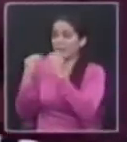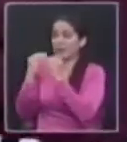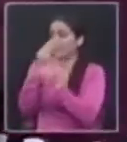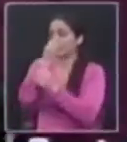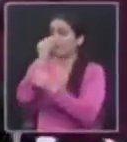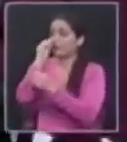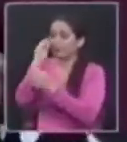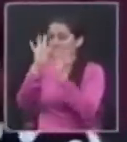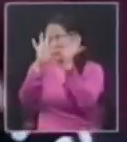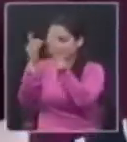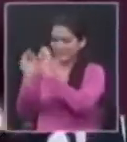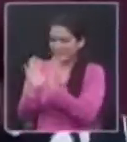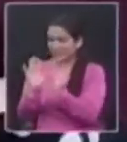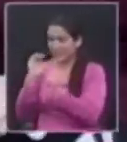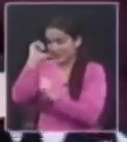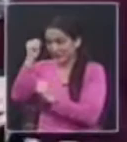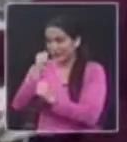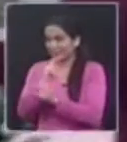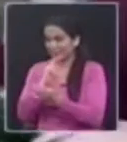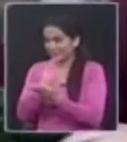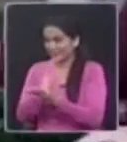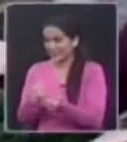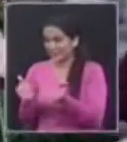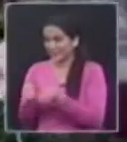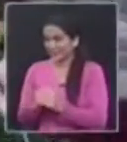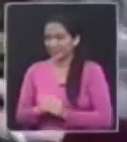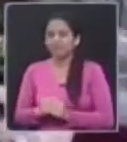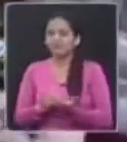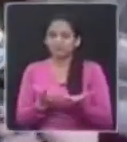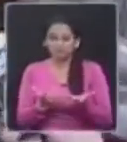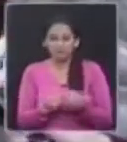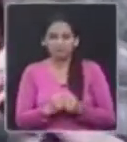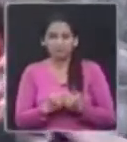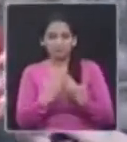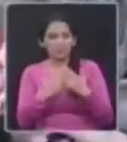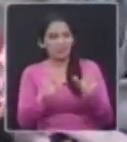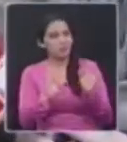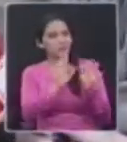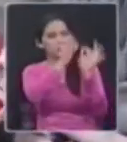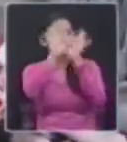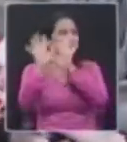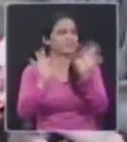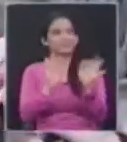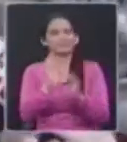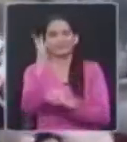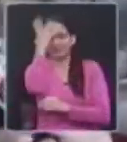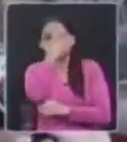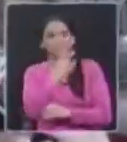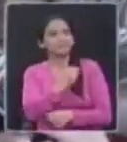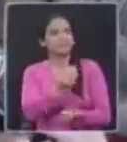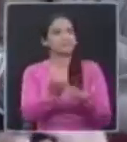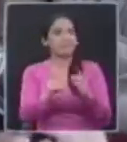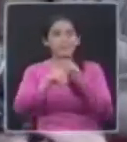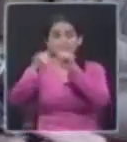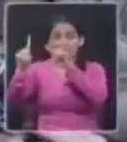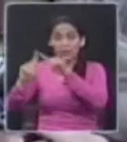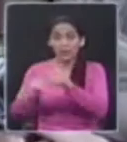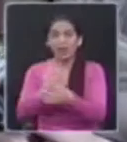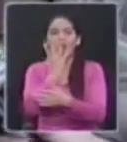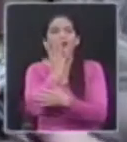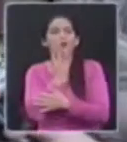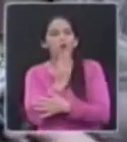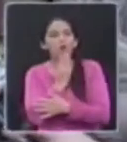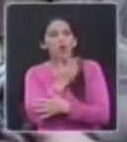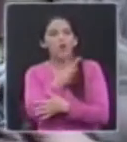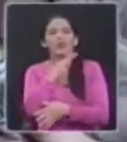los arreglos? ¿Está todo listo para mañana? Sí, ya como se pueden ver, ya está una locura. Ya llegan todos tipos de flores para